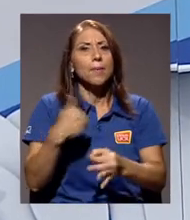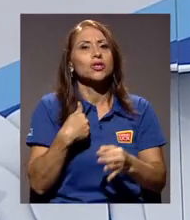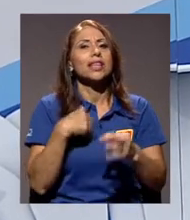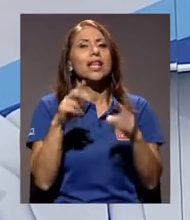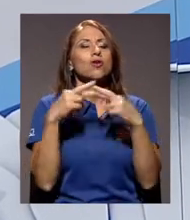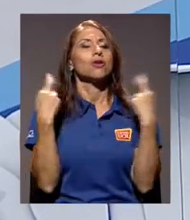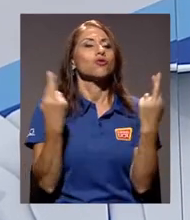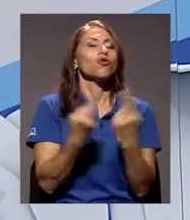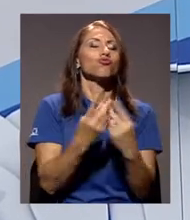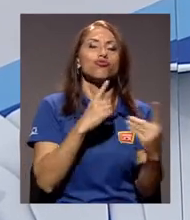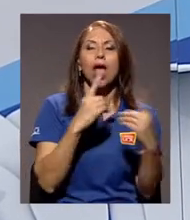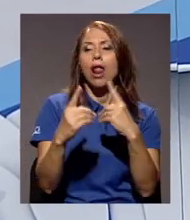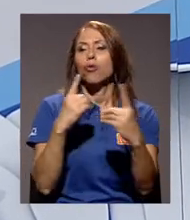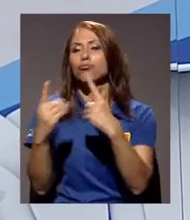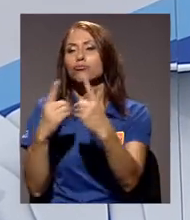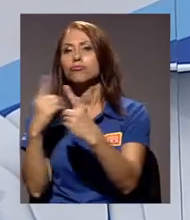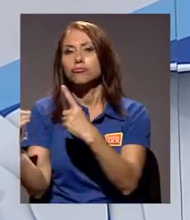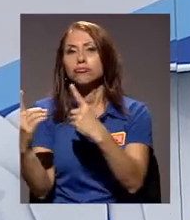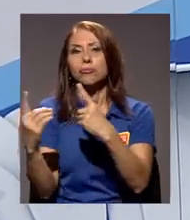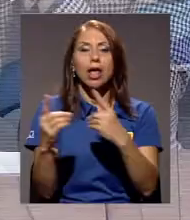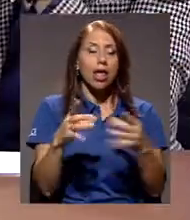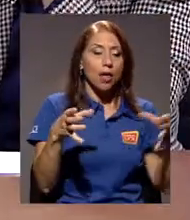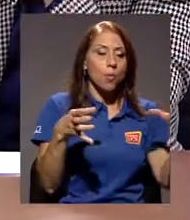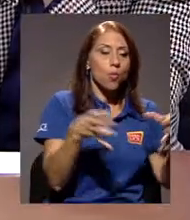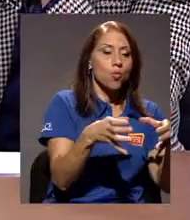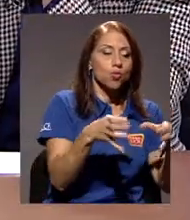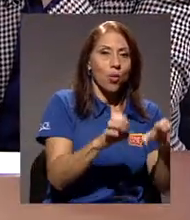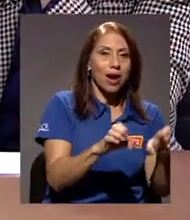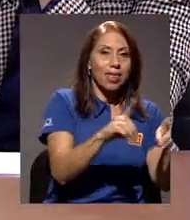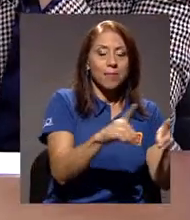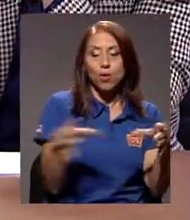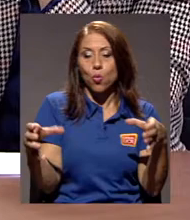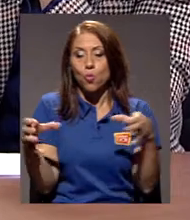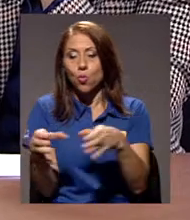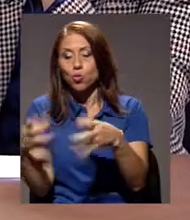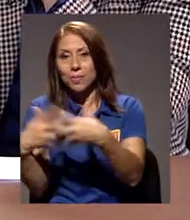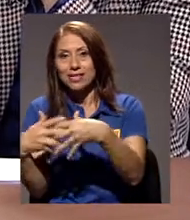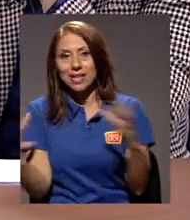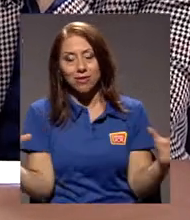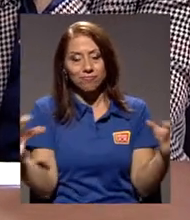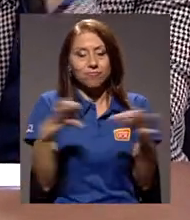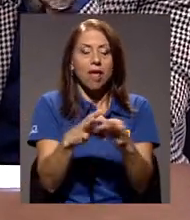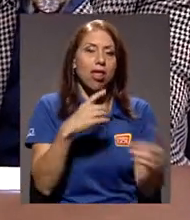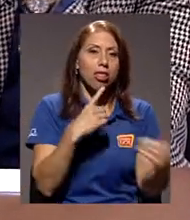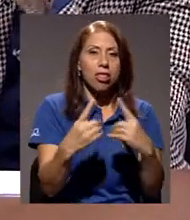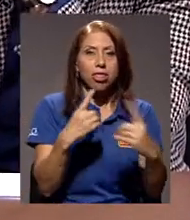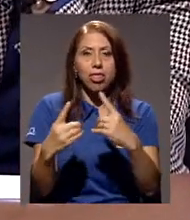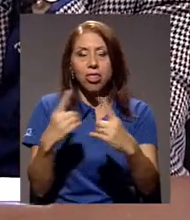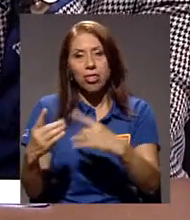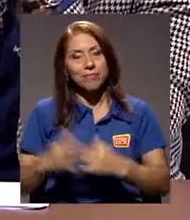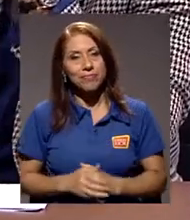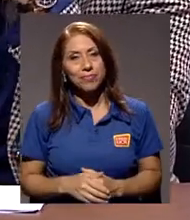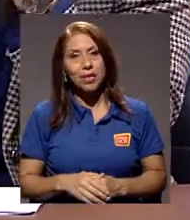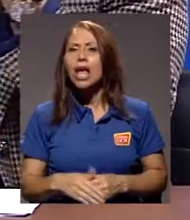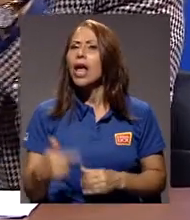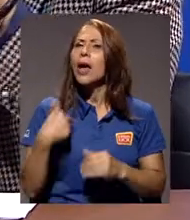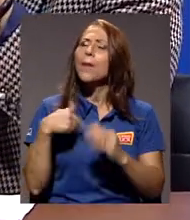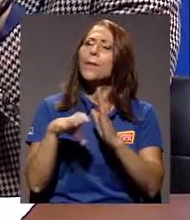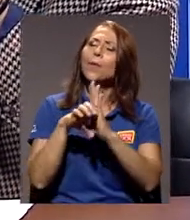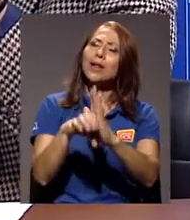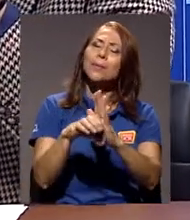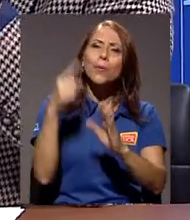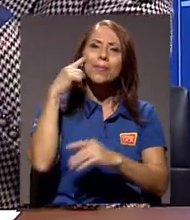de diálogo entre el mundo empresarial y el mundo académico que tan importante que están de peso es estoy pensando yo por ejemplo en los